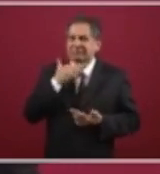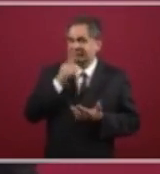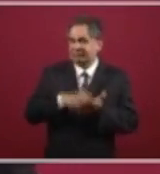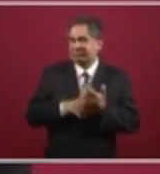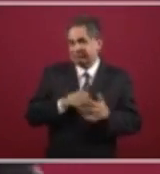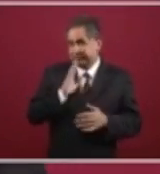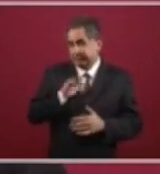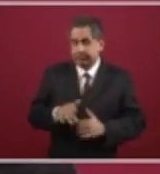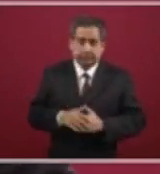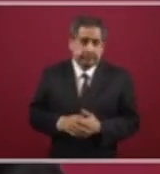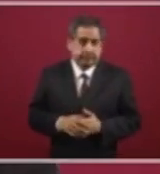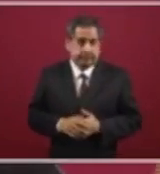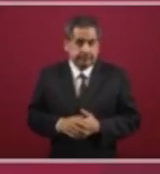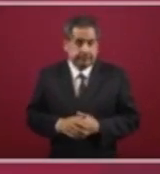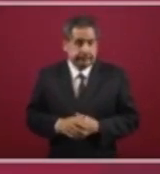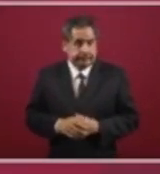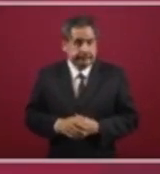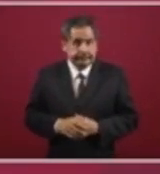El gobierno